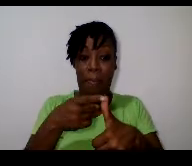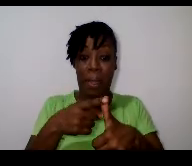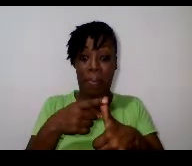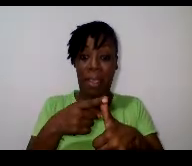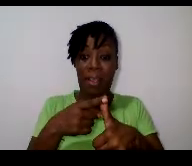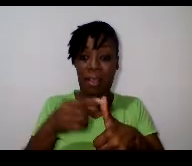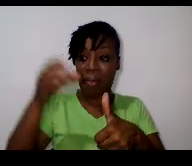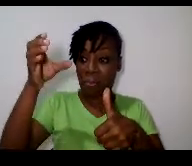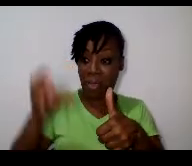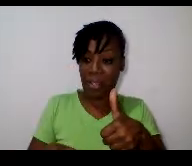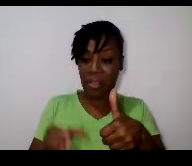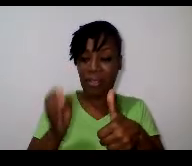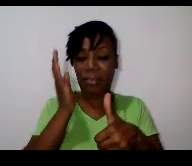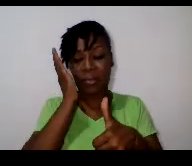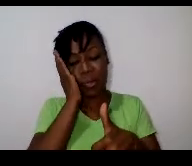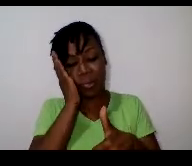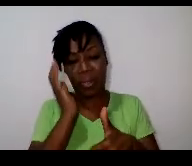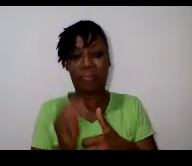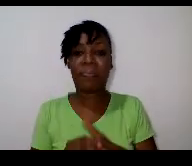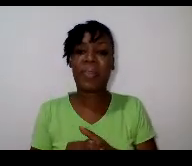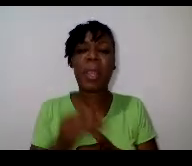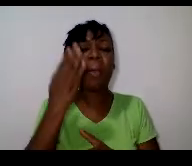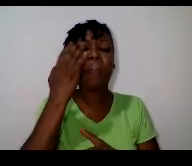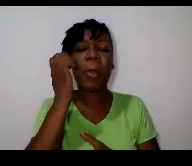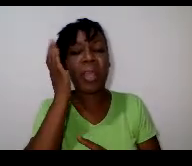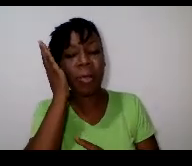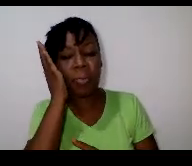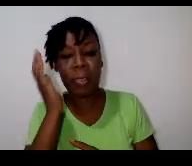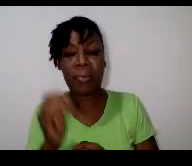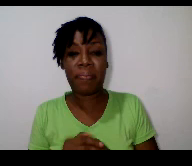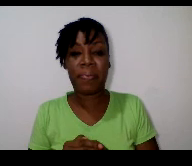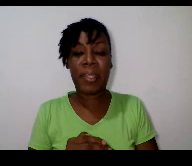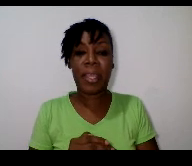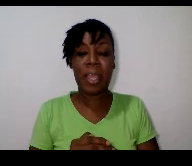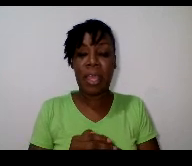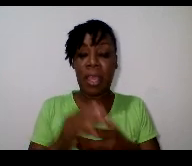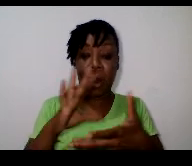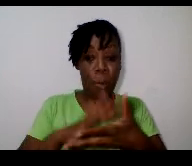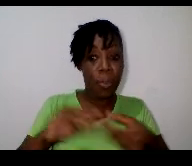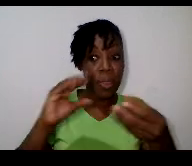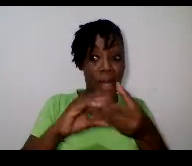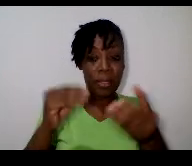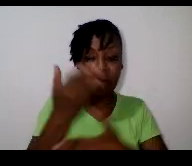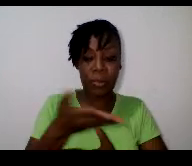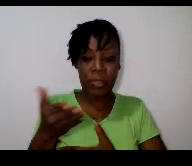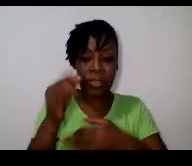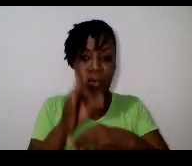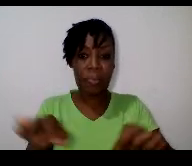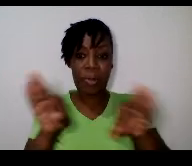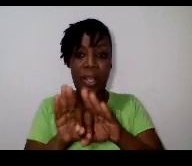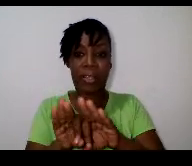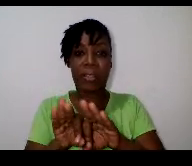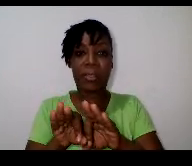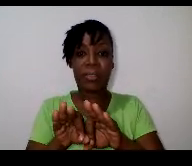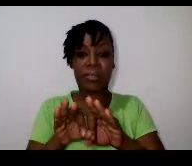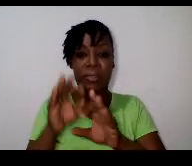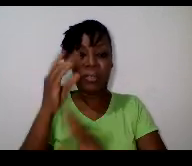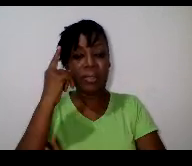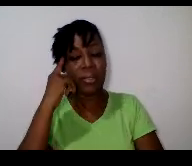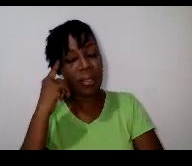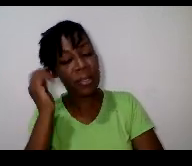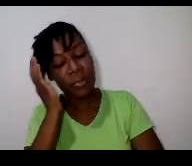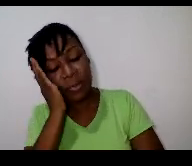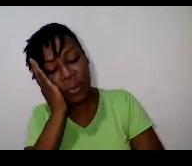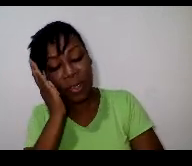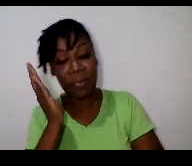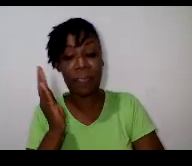qué el dormir? Les voy a contar aspectos claves del sueño. Cuando dormimos, pasan cosas que solamente